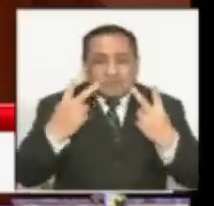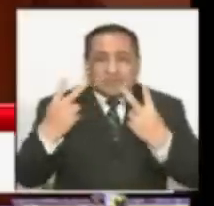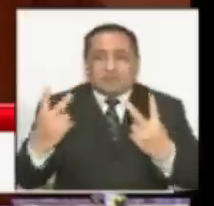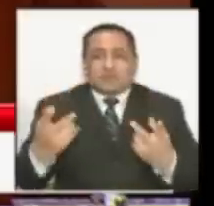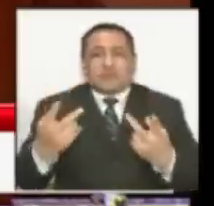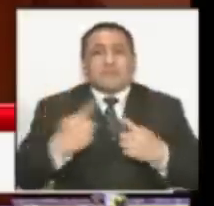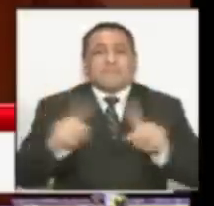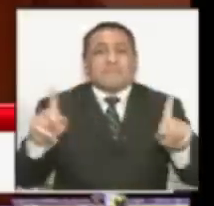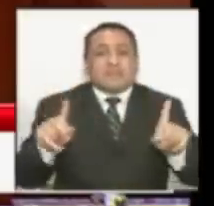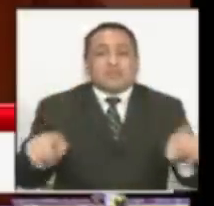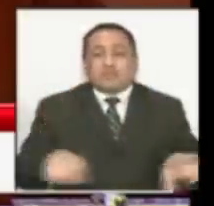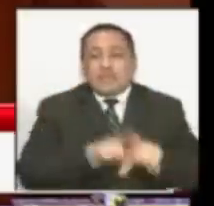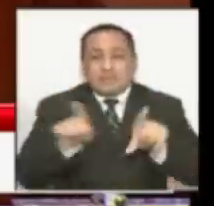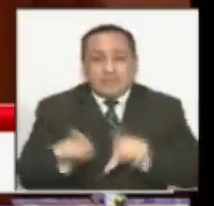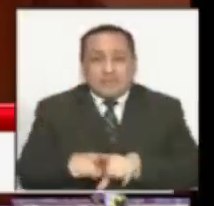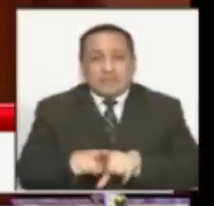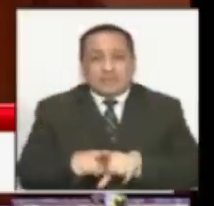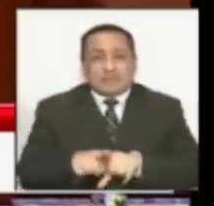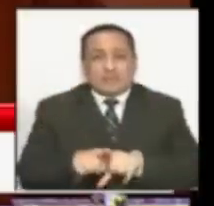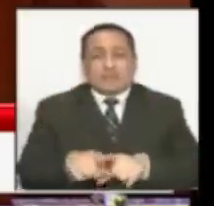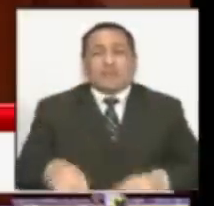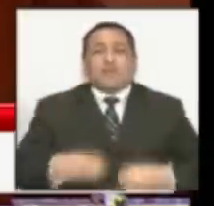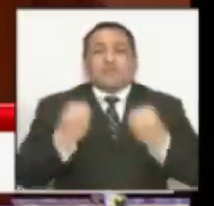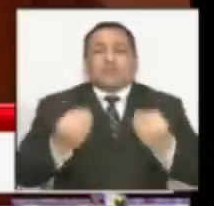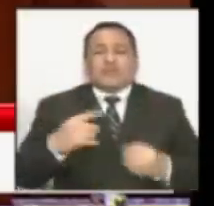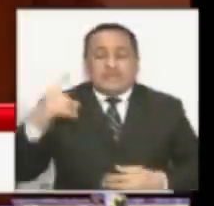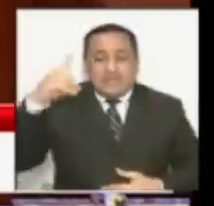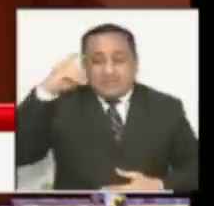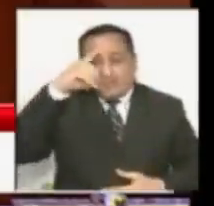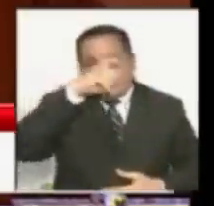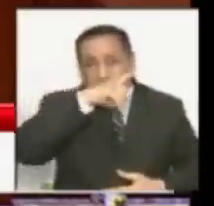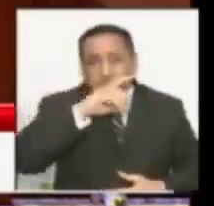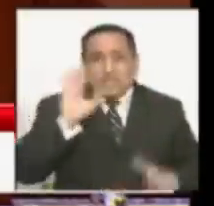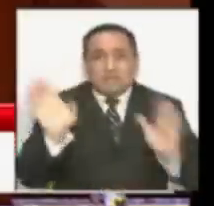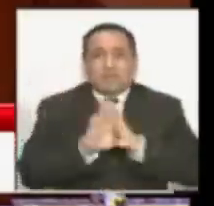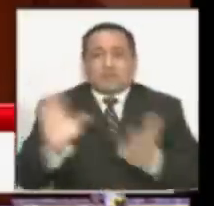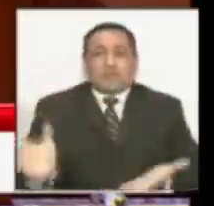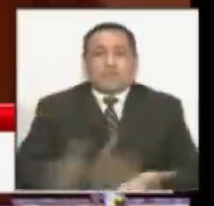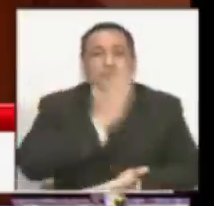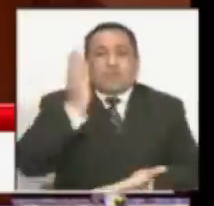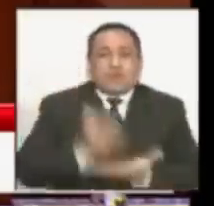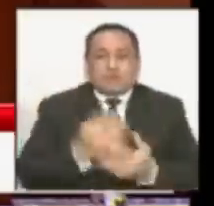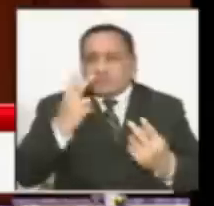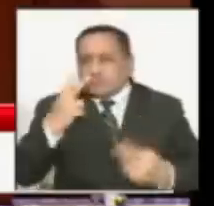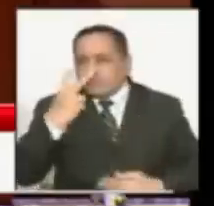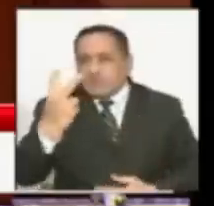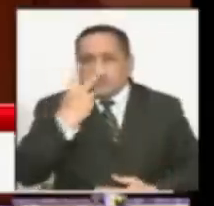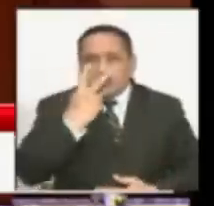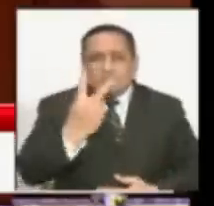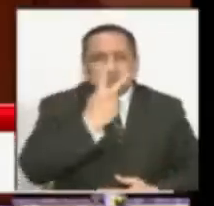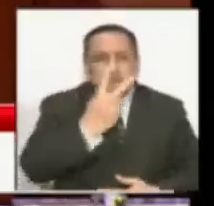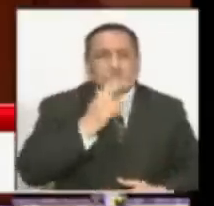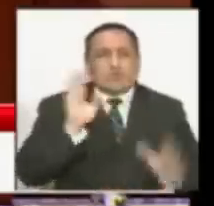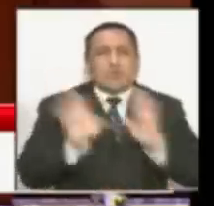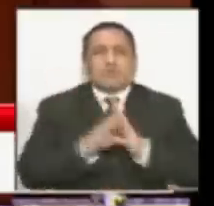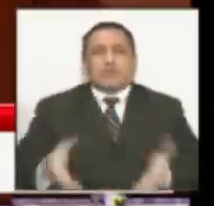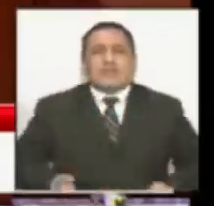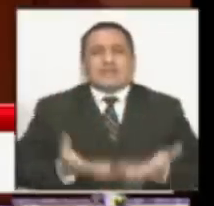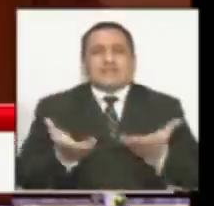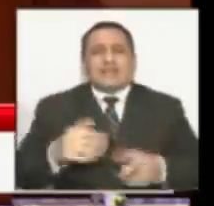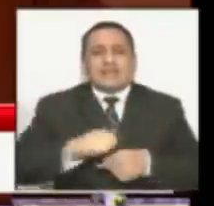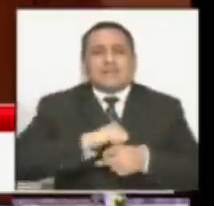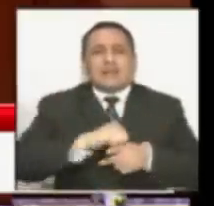presenciales, pero también por las dificultades y problemas encontrados en poner en